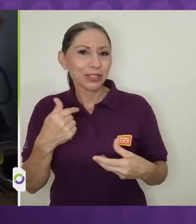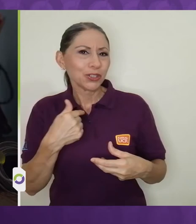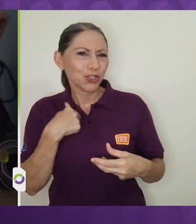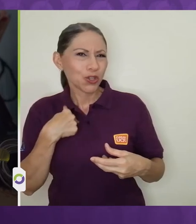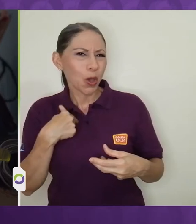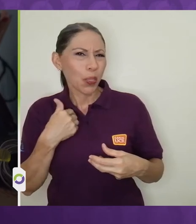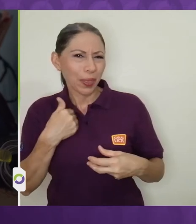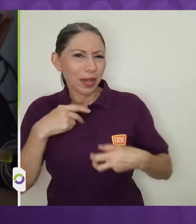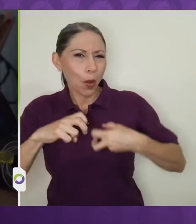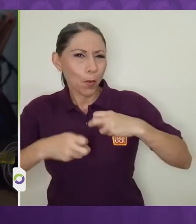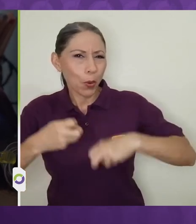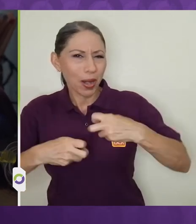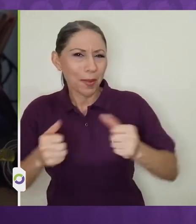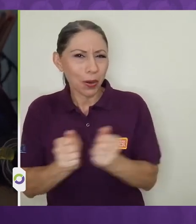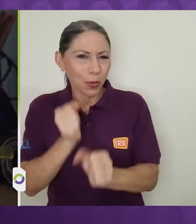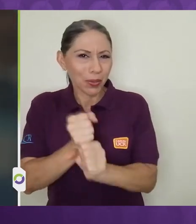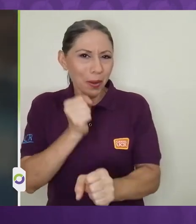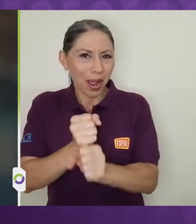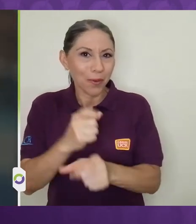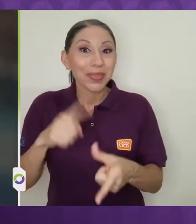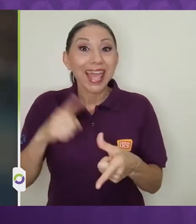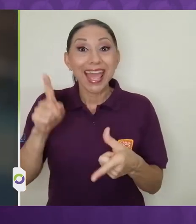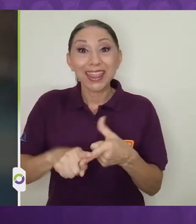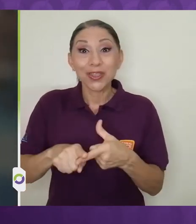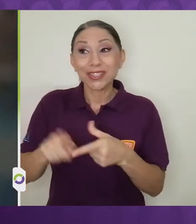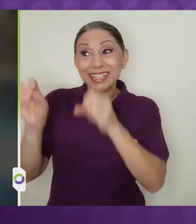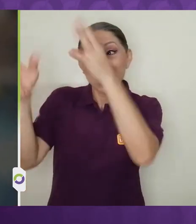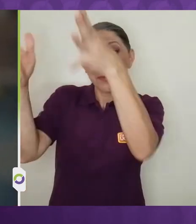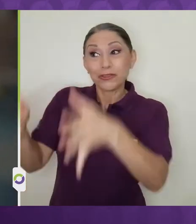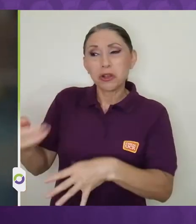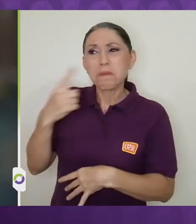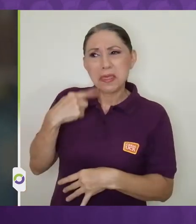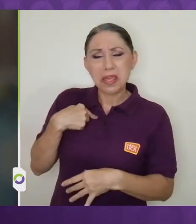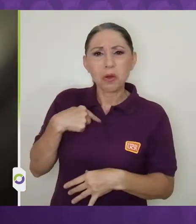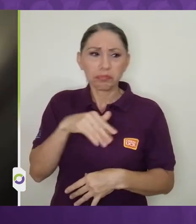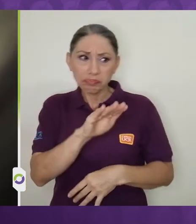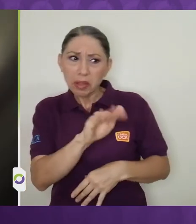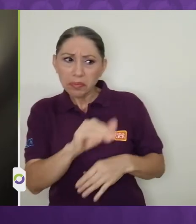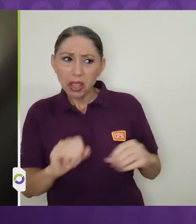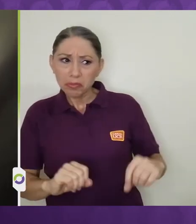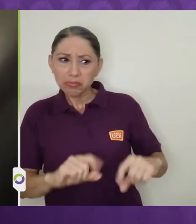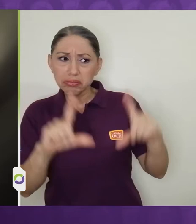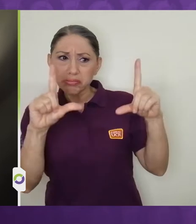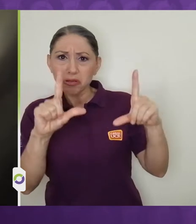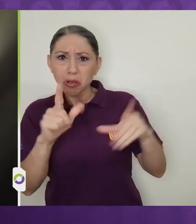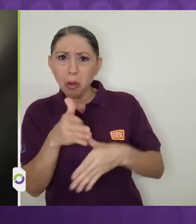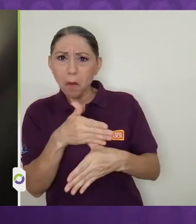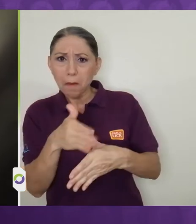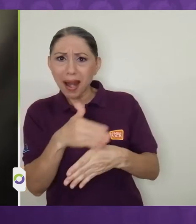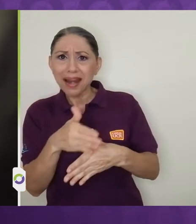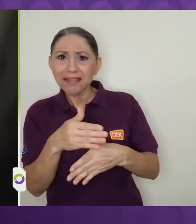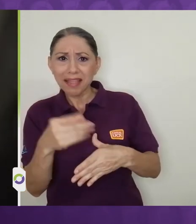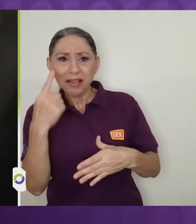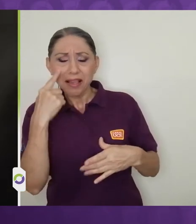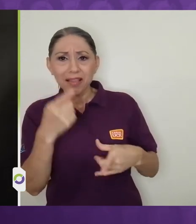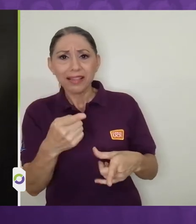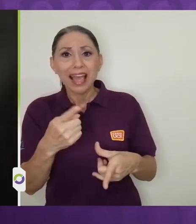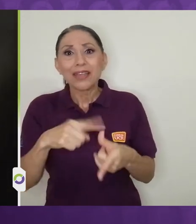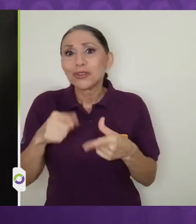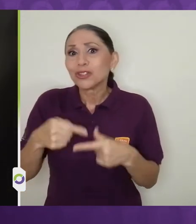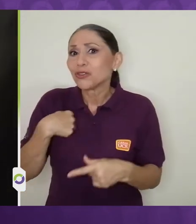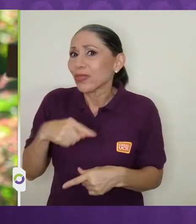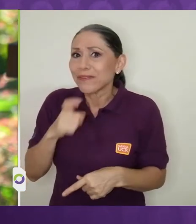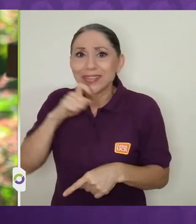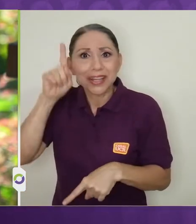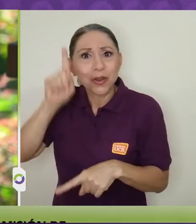un problema ahí con un trabajo, entonces el profe me pidió que compartiera y presentara lo que tenía y así. Y con costo logré ver el